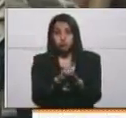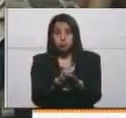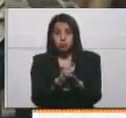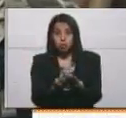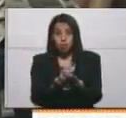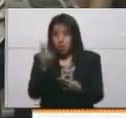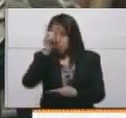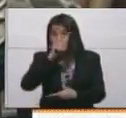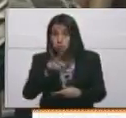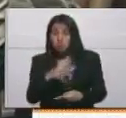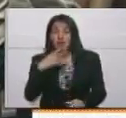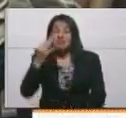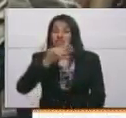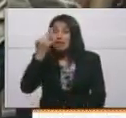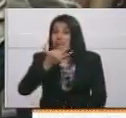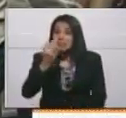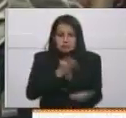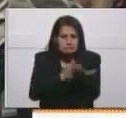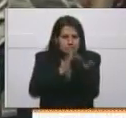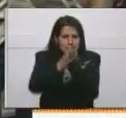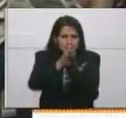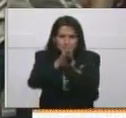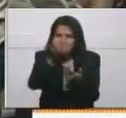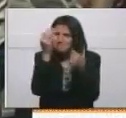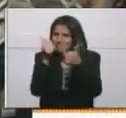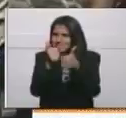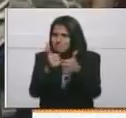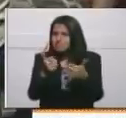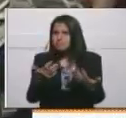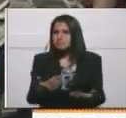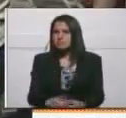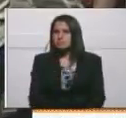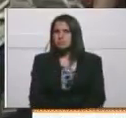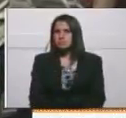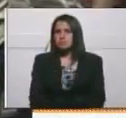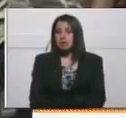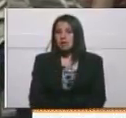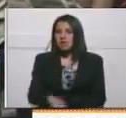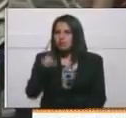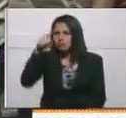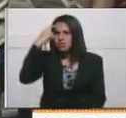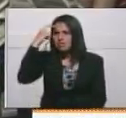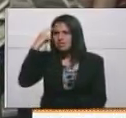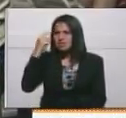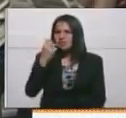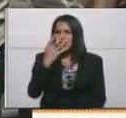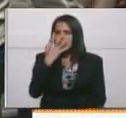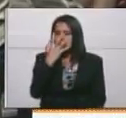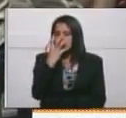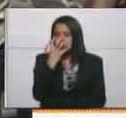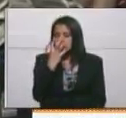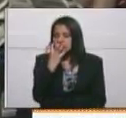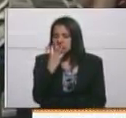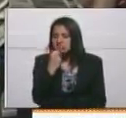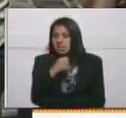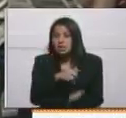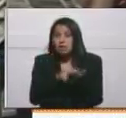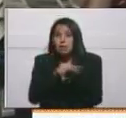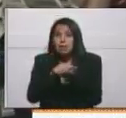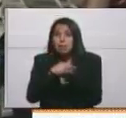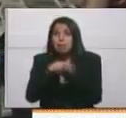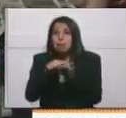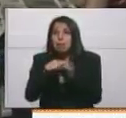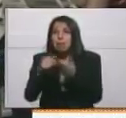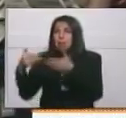Venezuela está en lo cierto, estamos en el camino cierto. Ustedes saben que es triste, ¿no? Arrodillarse frente a los